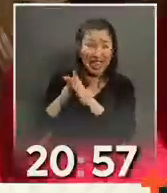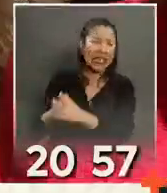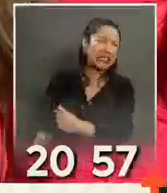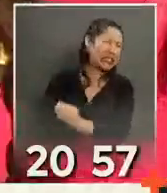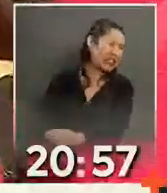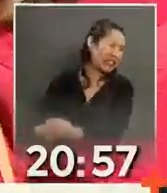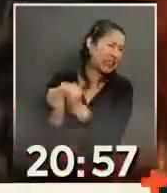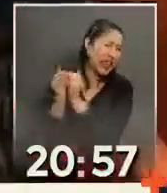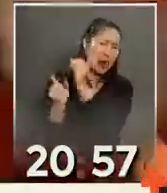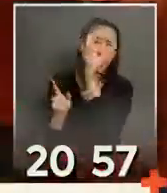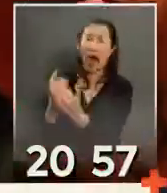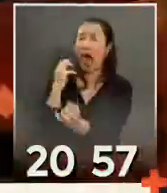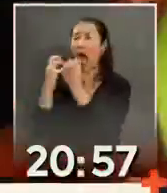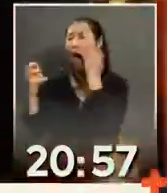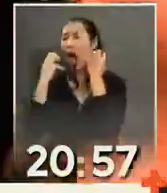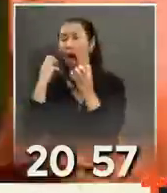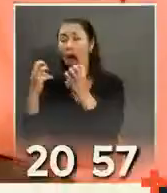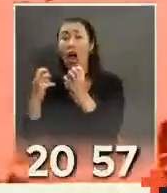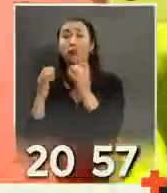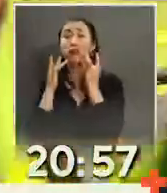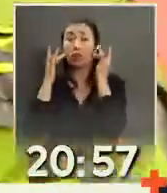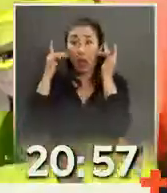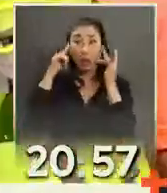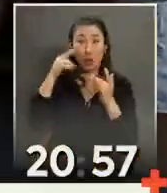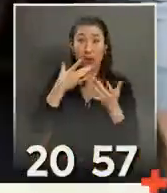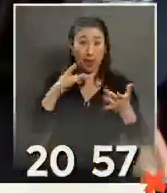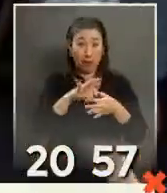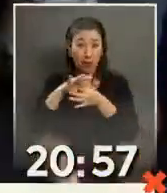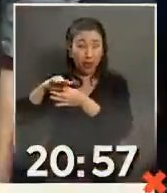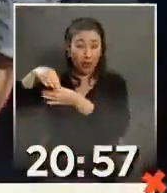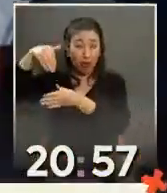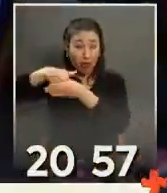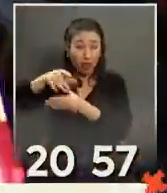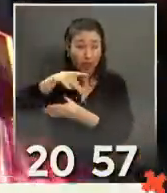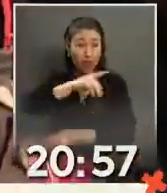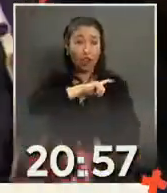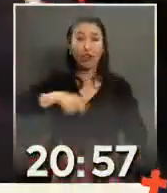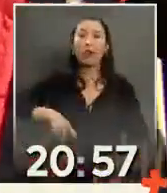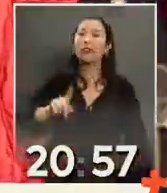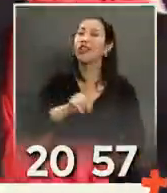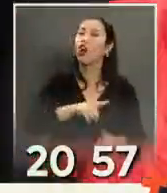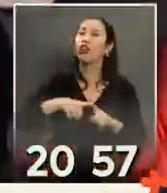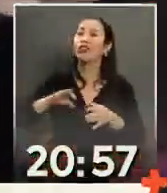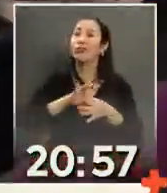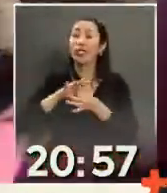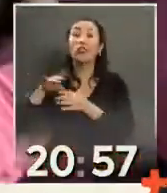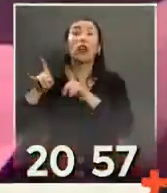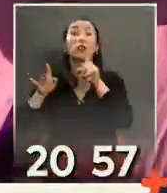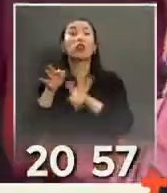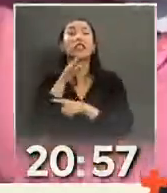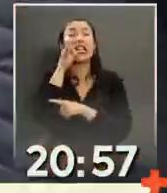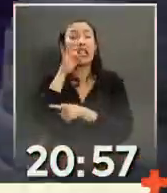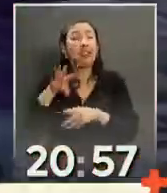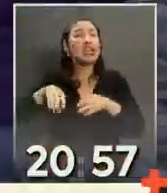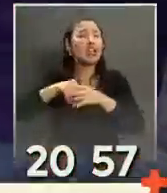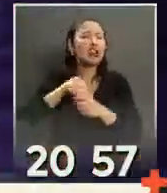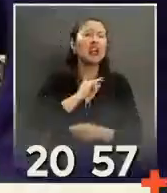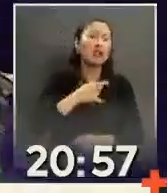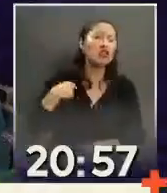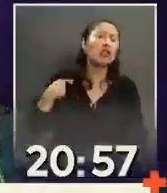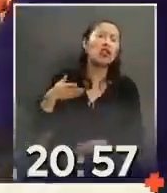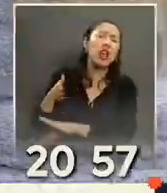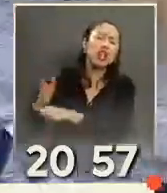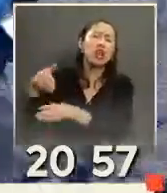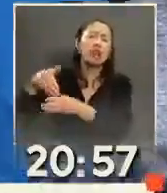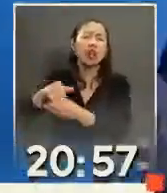gritos y euforia, pero no precisamente por la elección de gobernadores. Aunque muchos decían que estaban dentro de sus planes ir a sufragar durante la